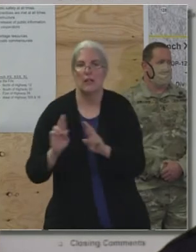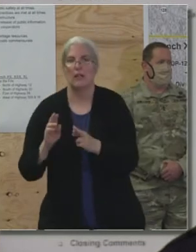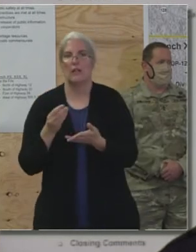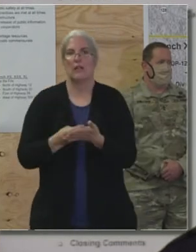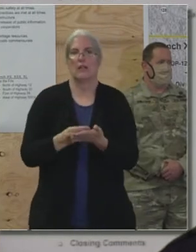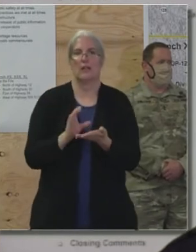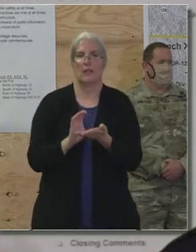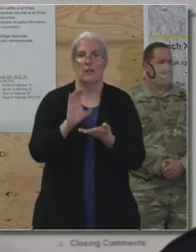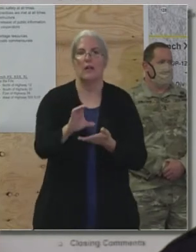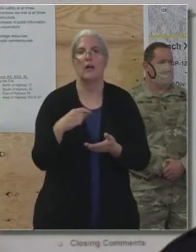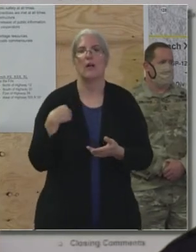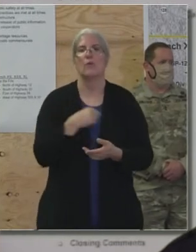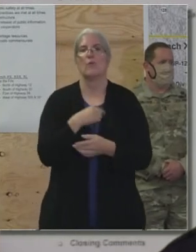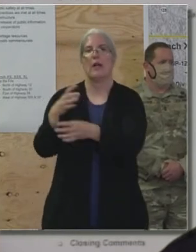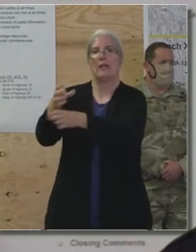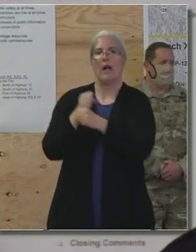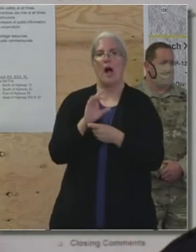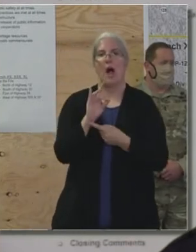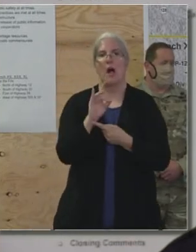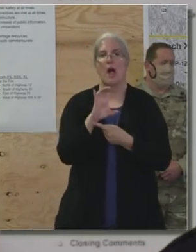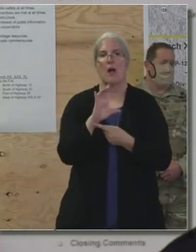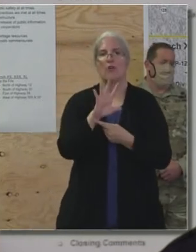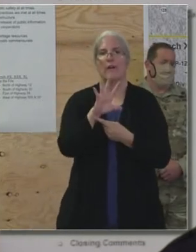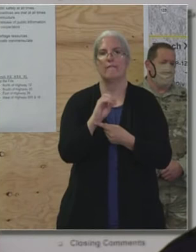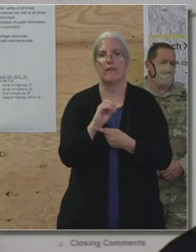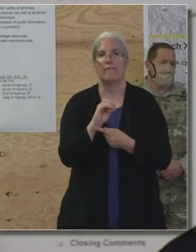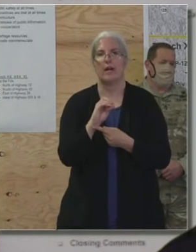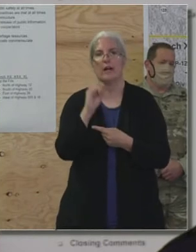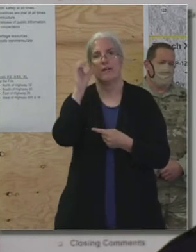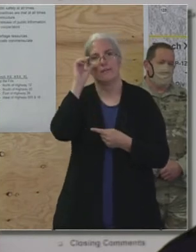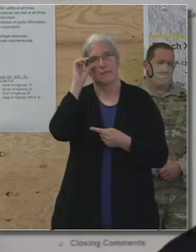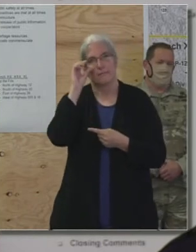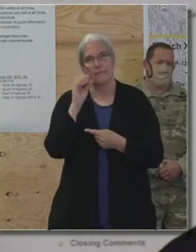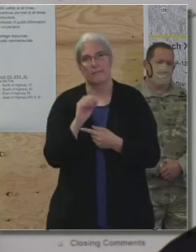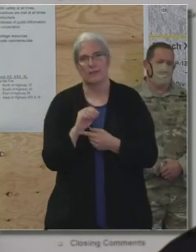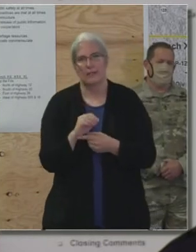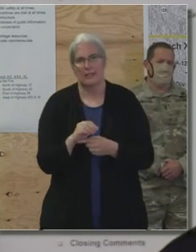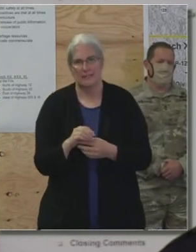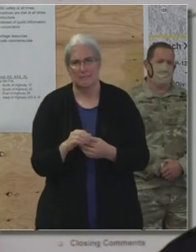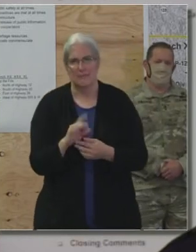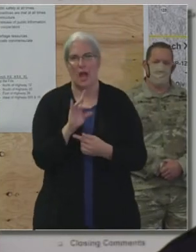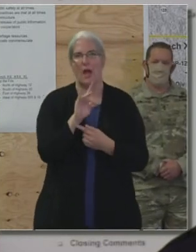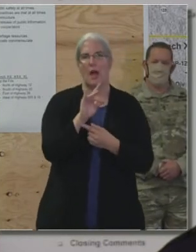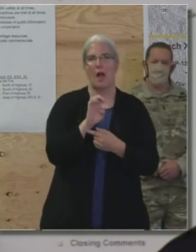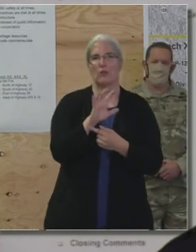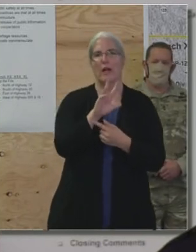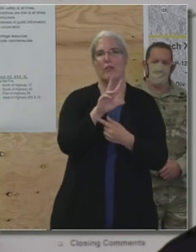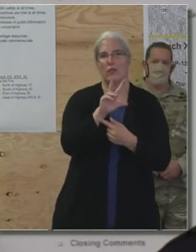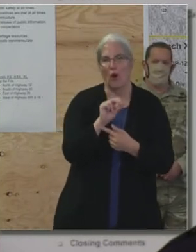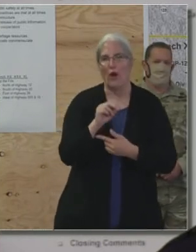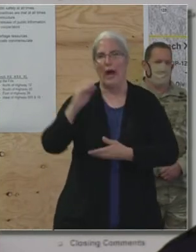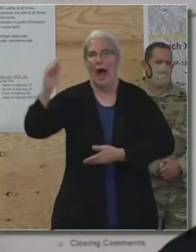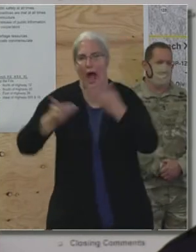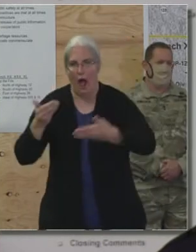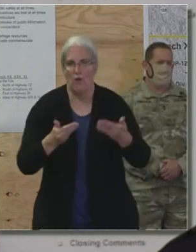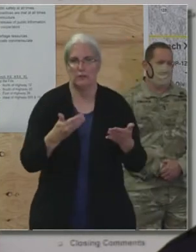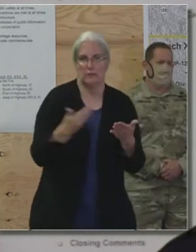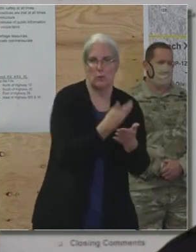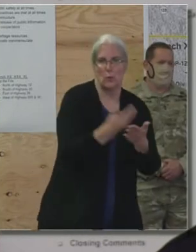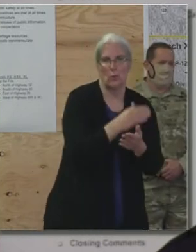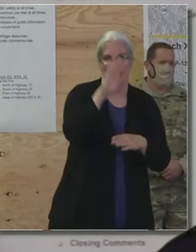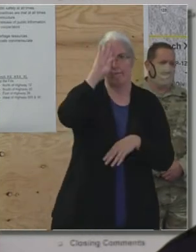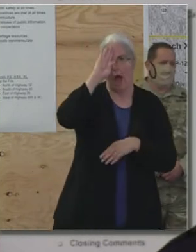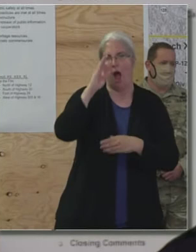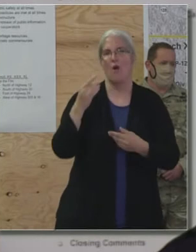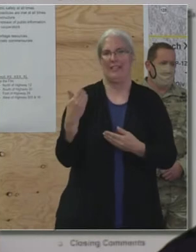contratar 858 a personal de por temporada 80 70 fueron contratados en la última